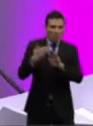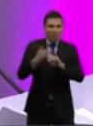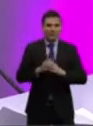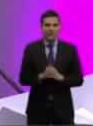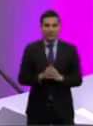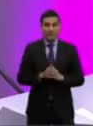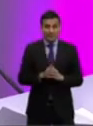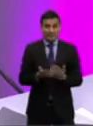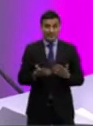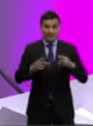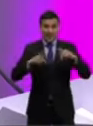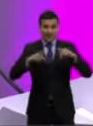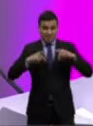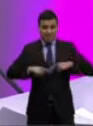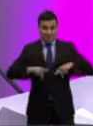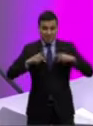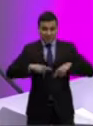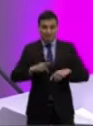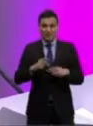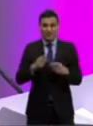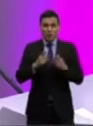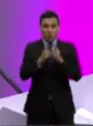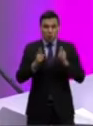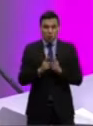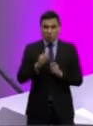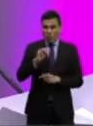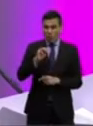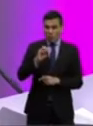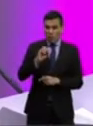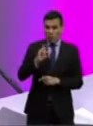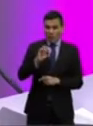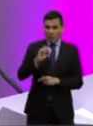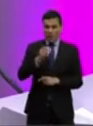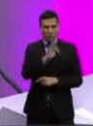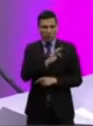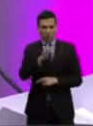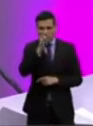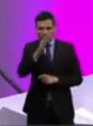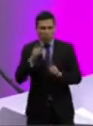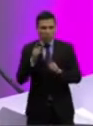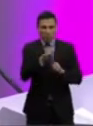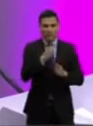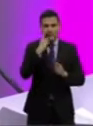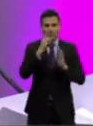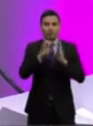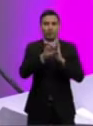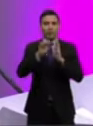que funcionarios y seguidores del partido en el poder saquen lo peor de sí mismos para agredir. Ejemplo más claro